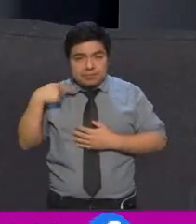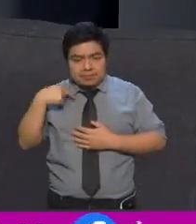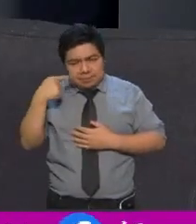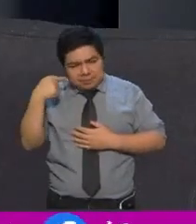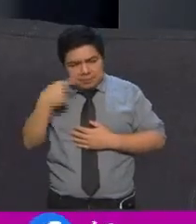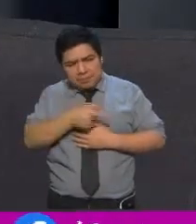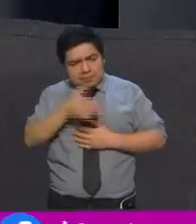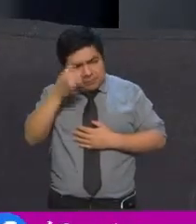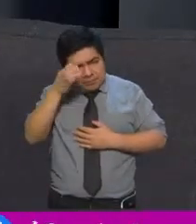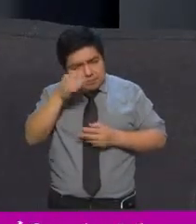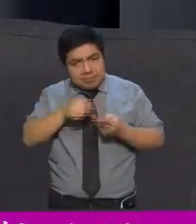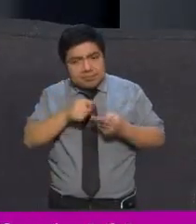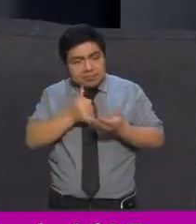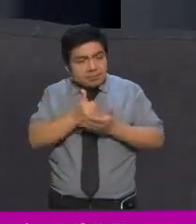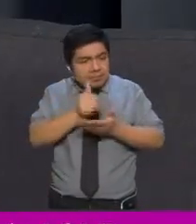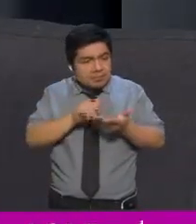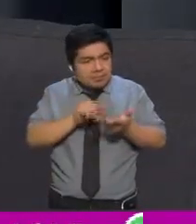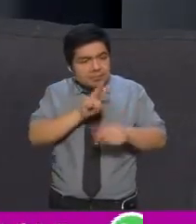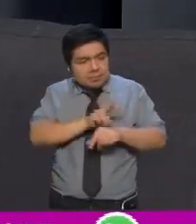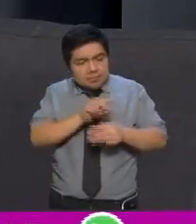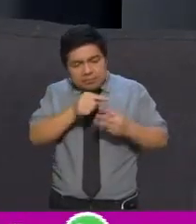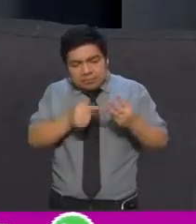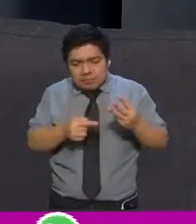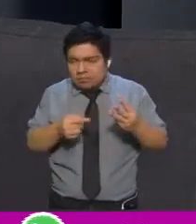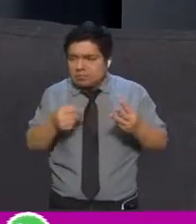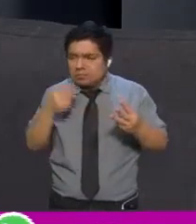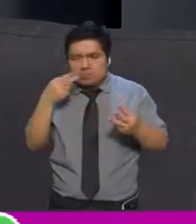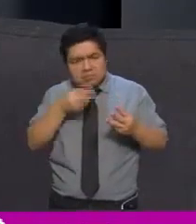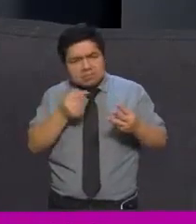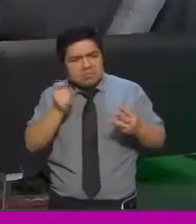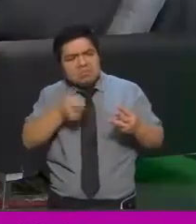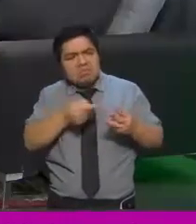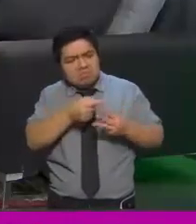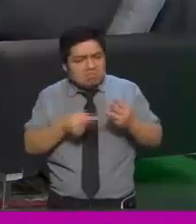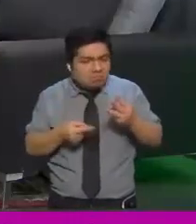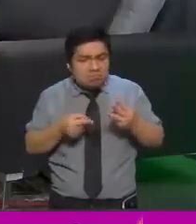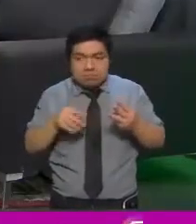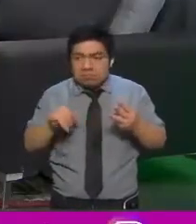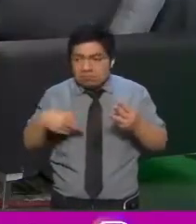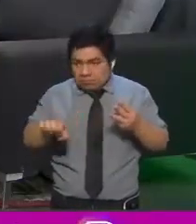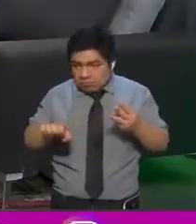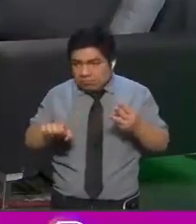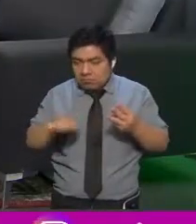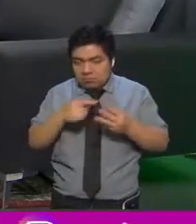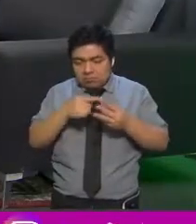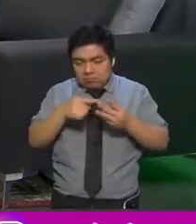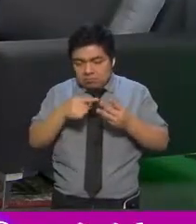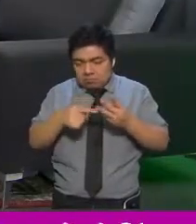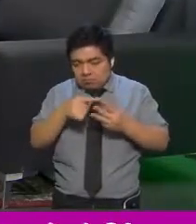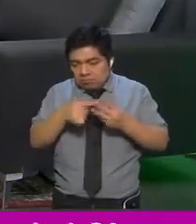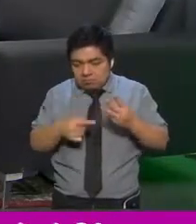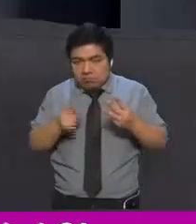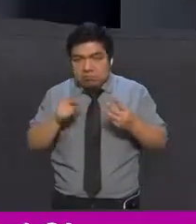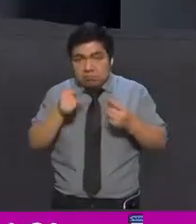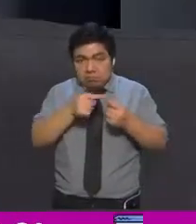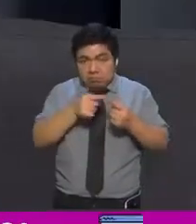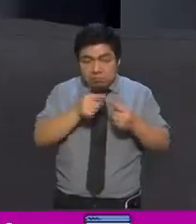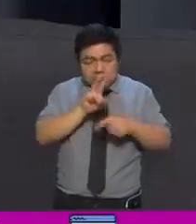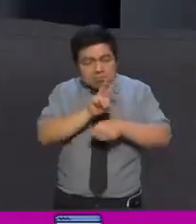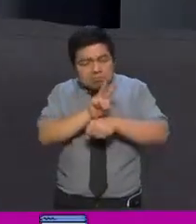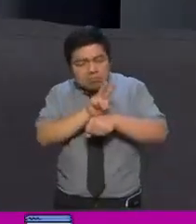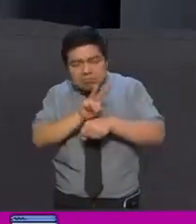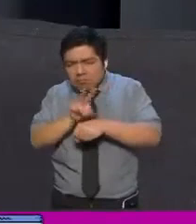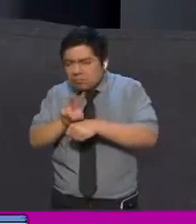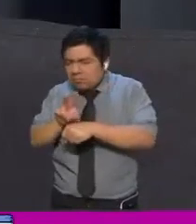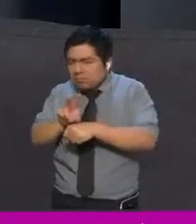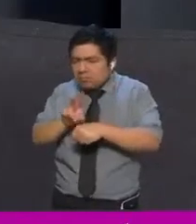asistente electoral un supervisor electoral Porque muchos Ven ahora personas a nivel Federal del inel con bueno el supervisor pues es el